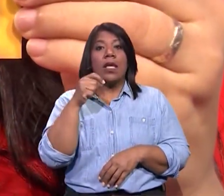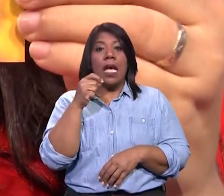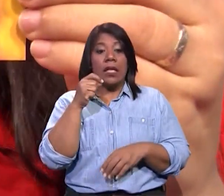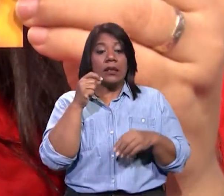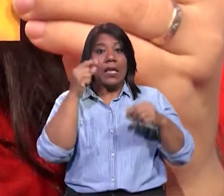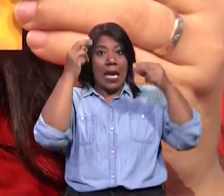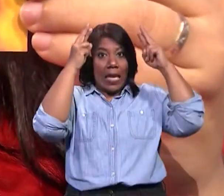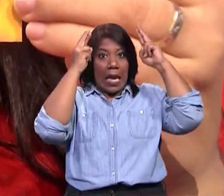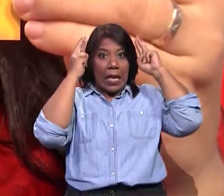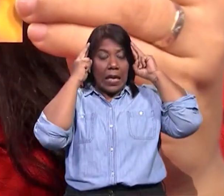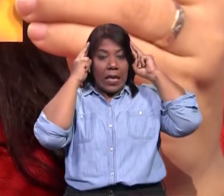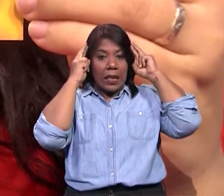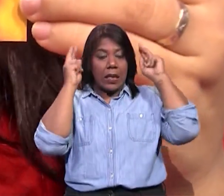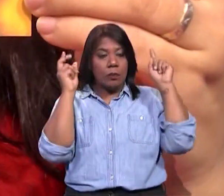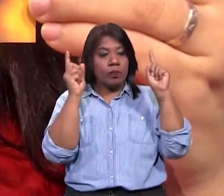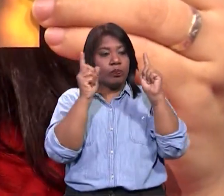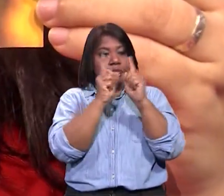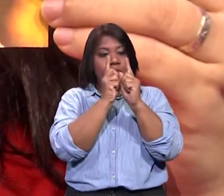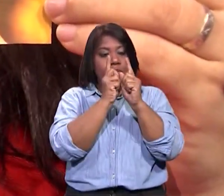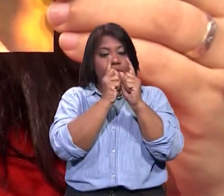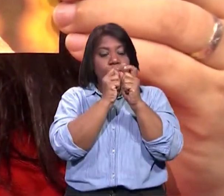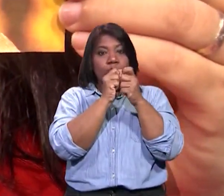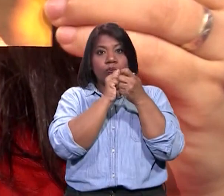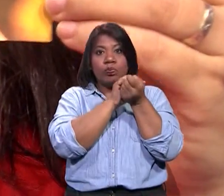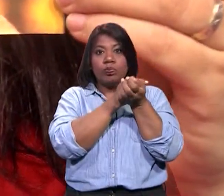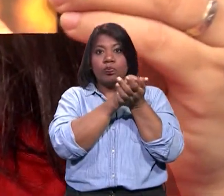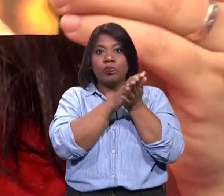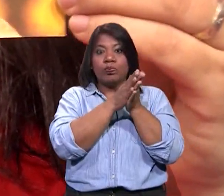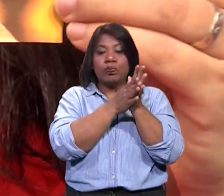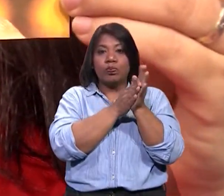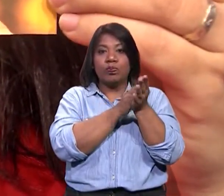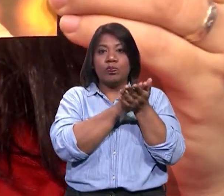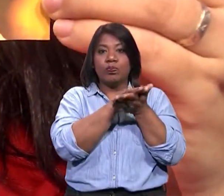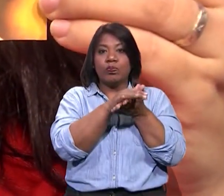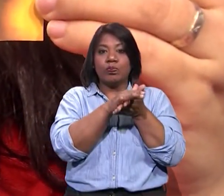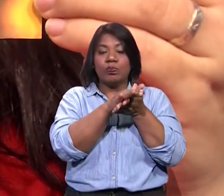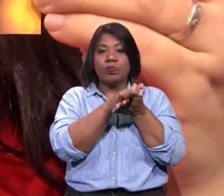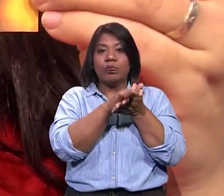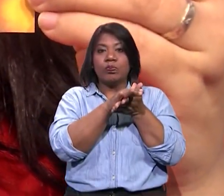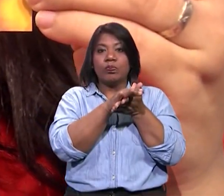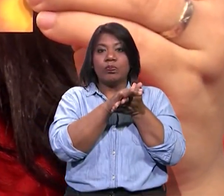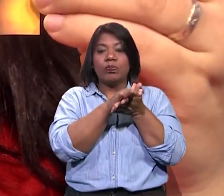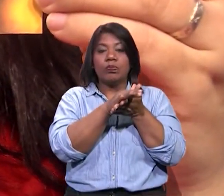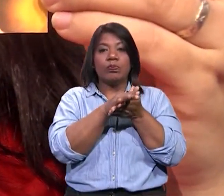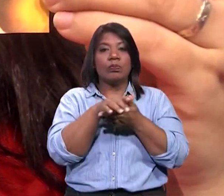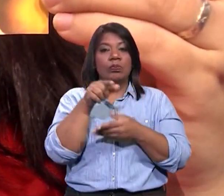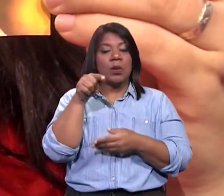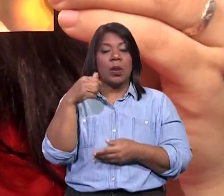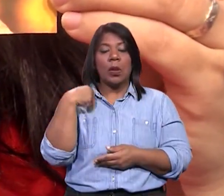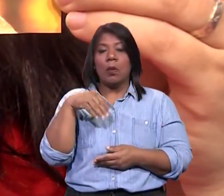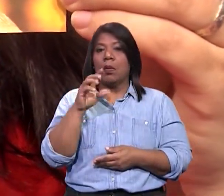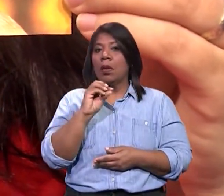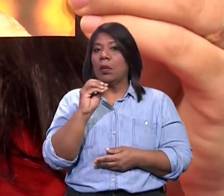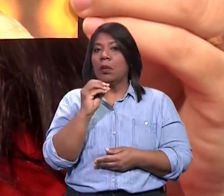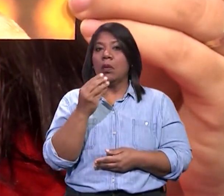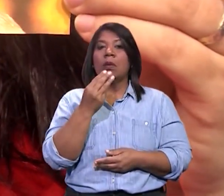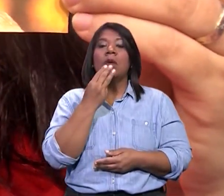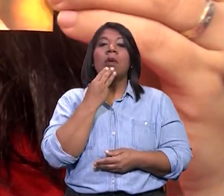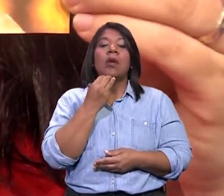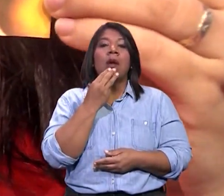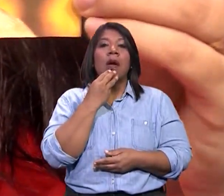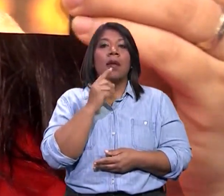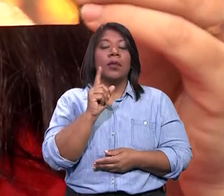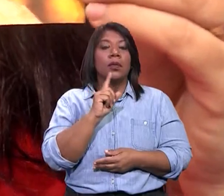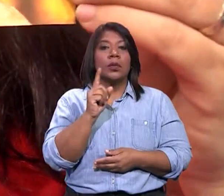la abeja reina. Son de mayor tamaño que las obreras y no producen miel y no tienen